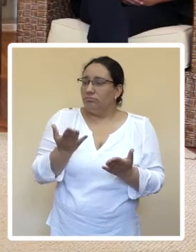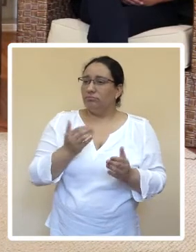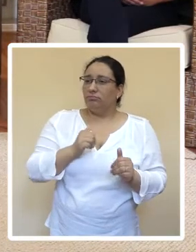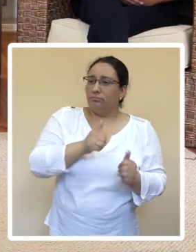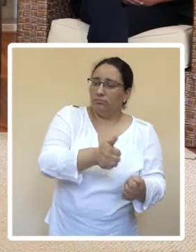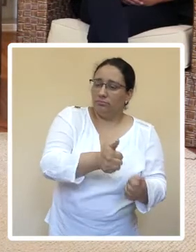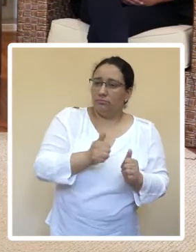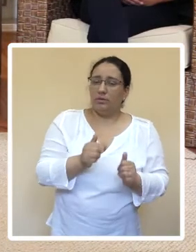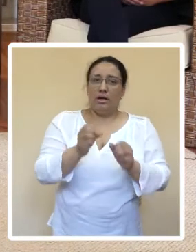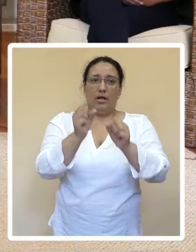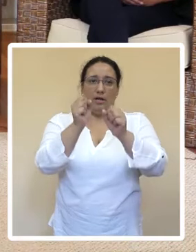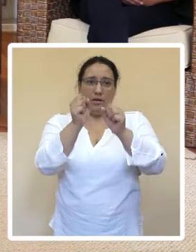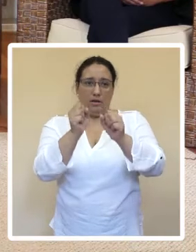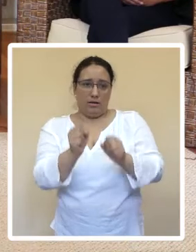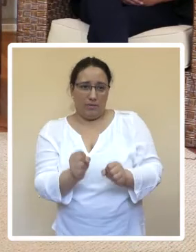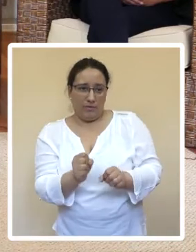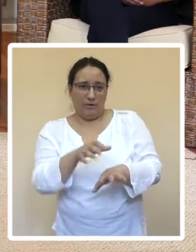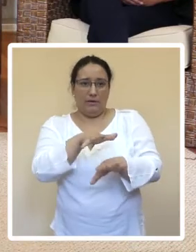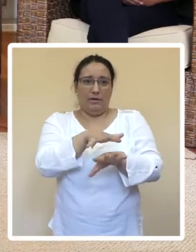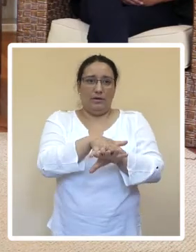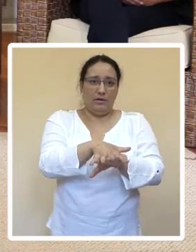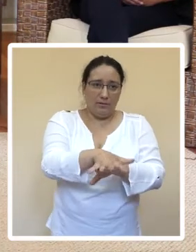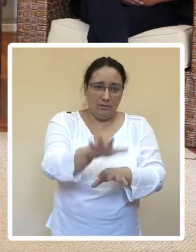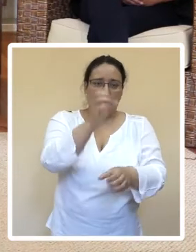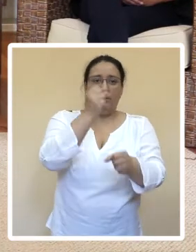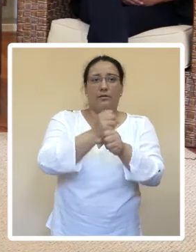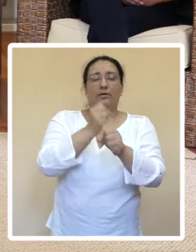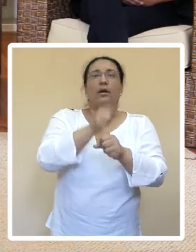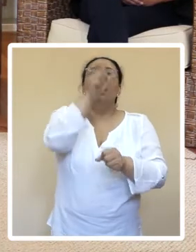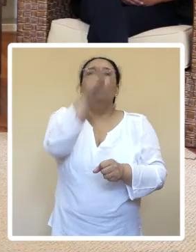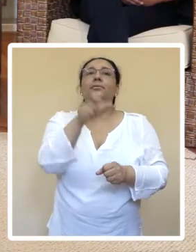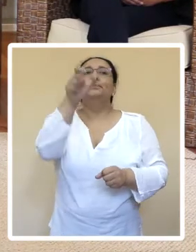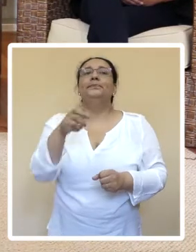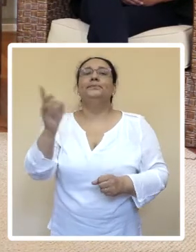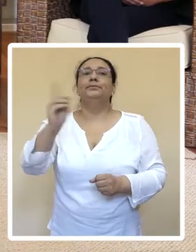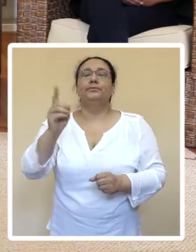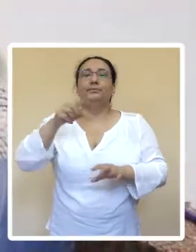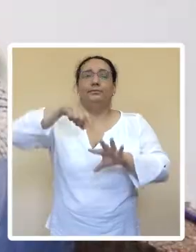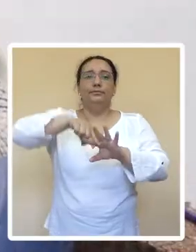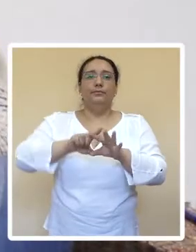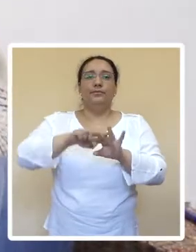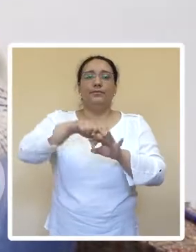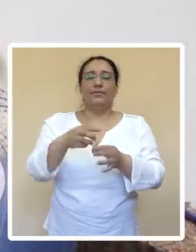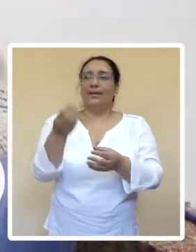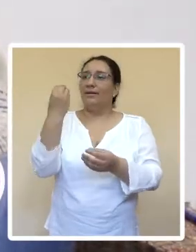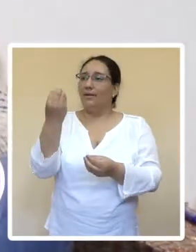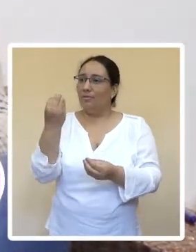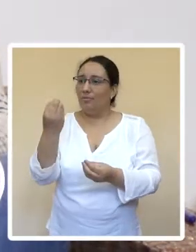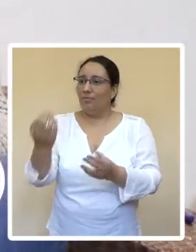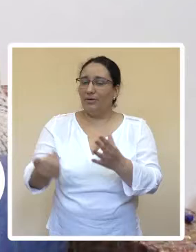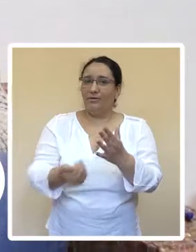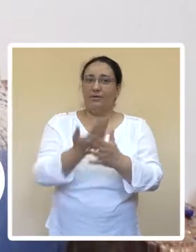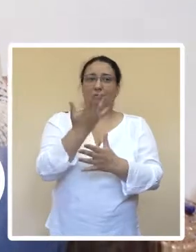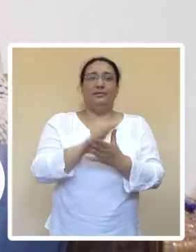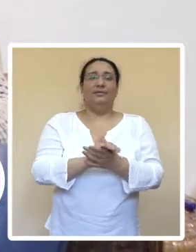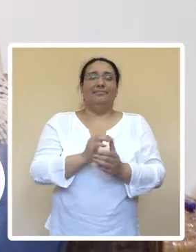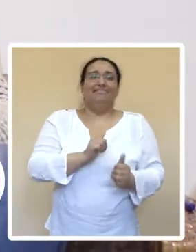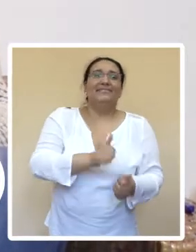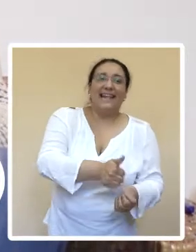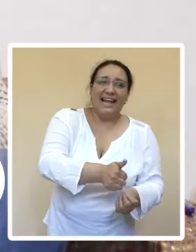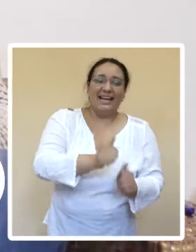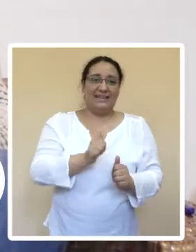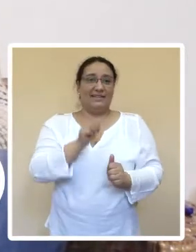desafío de poder incorporar laboralmente a personas con discapacidad en Chimbarongo. Buenos días.